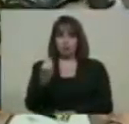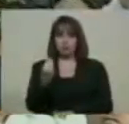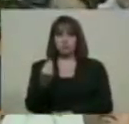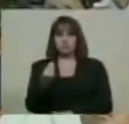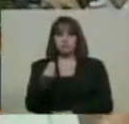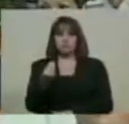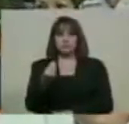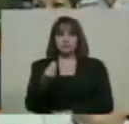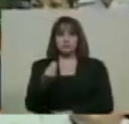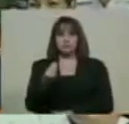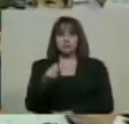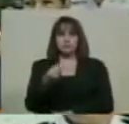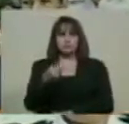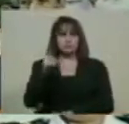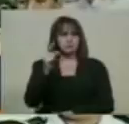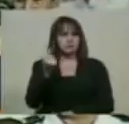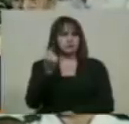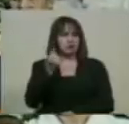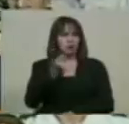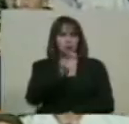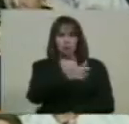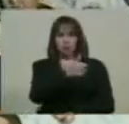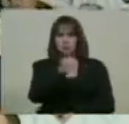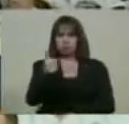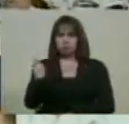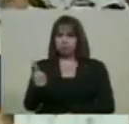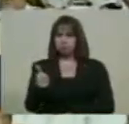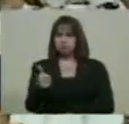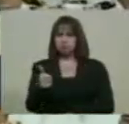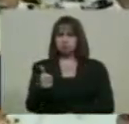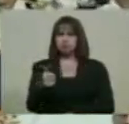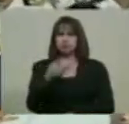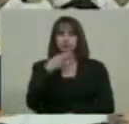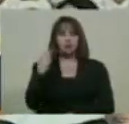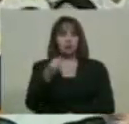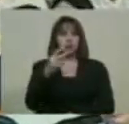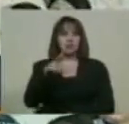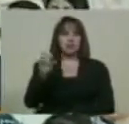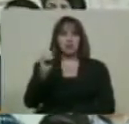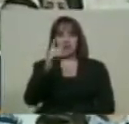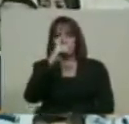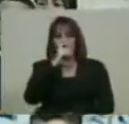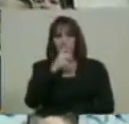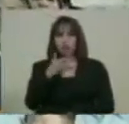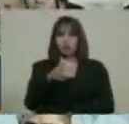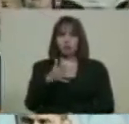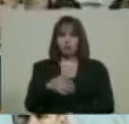seguramente no ninguno de ustedes, muchachos, de 30 años, ¿verdad?